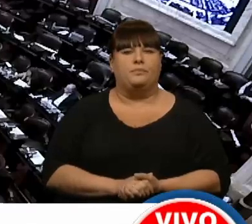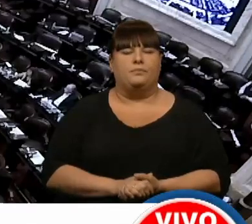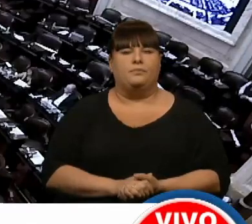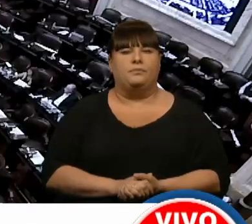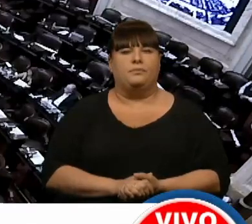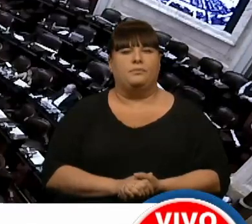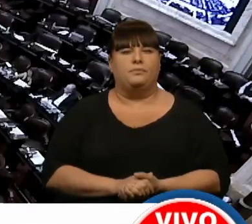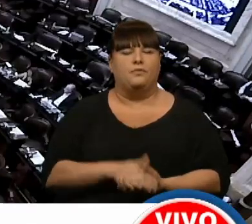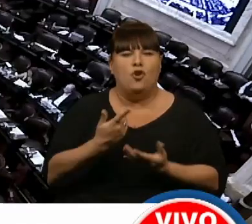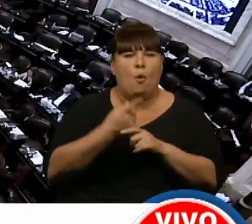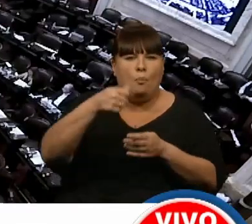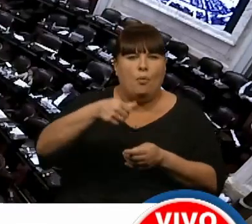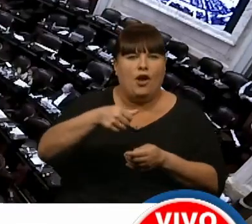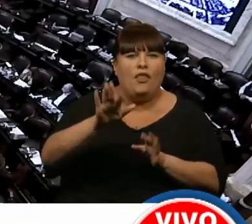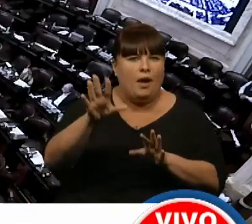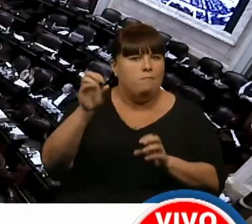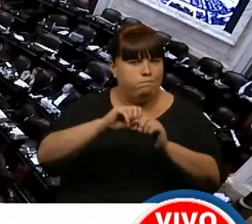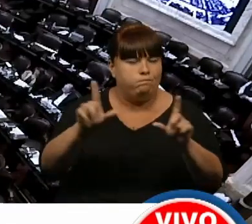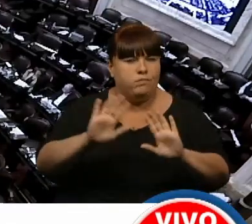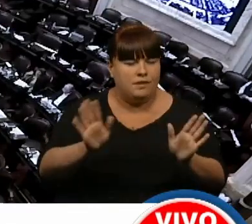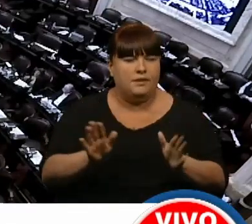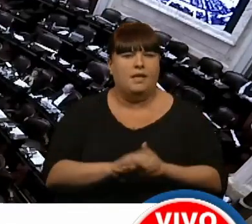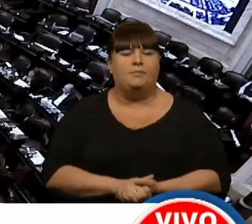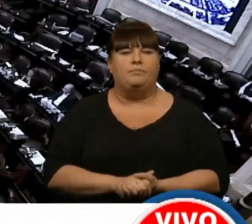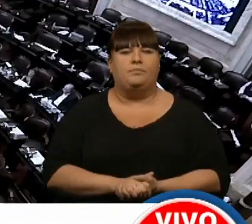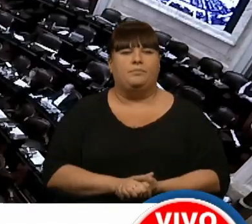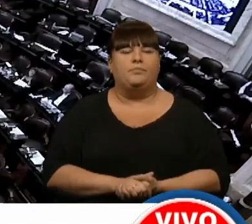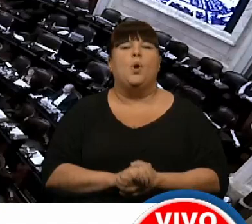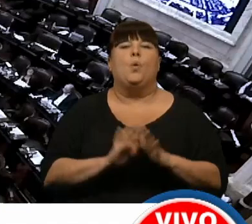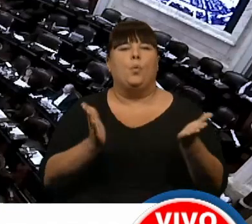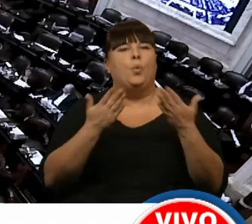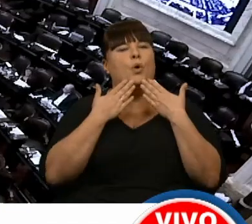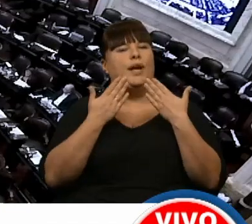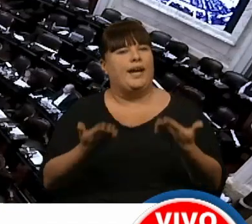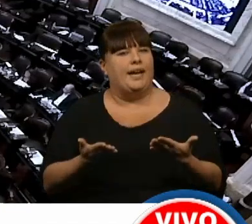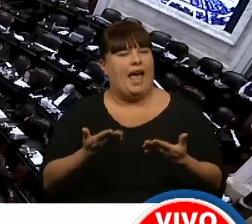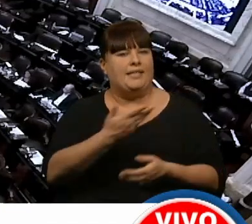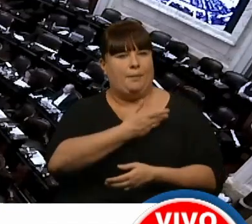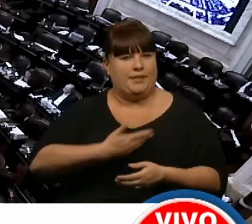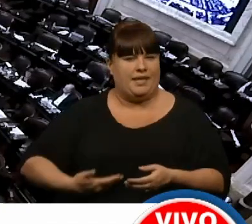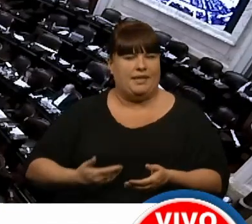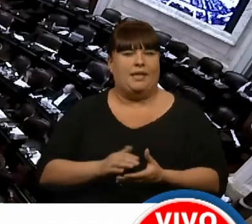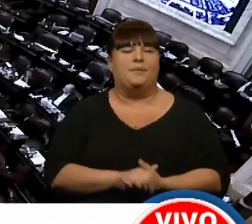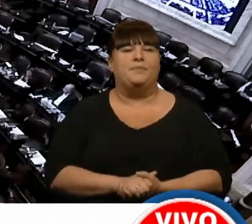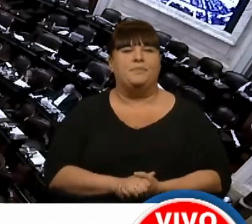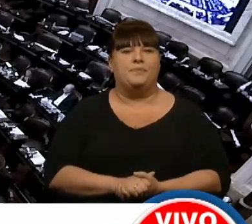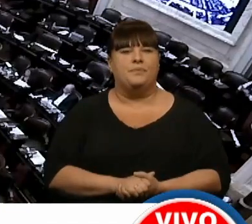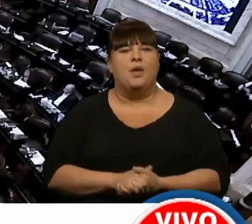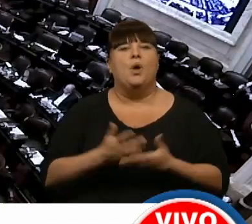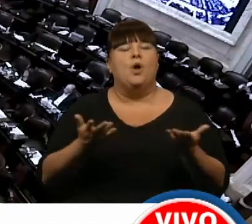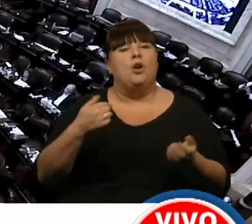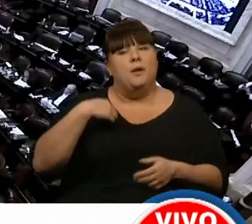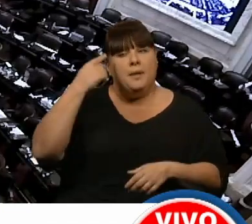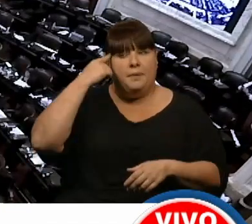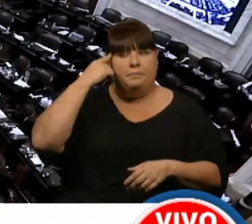No puedo prender. Ahí se prendió. Bueno, gracias, señora presidenta. Bueno,